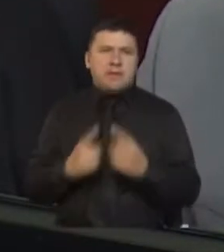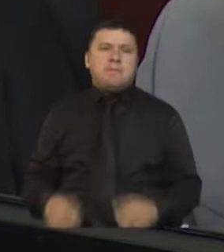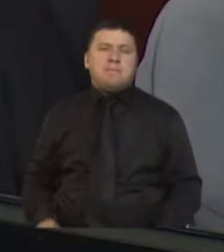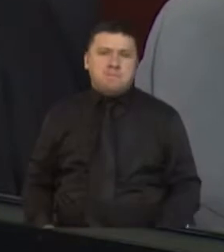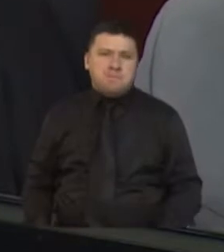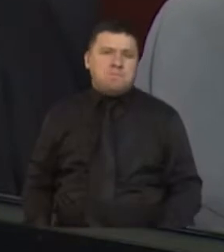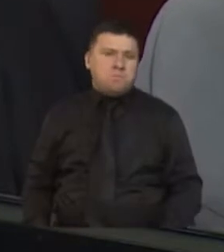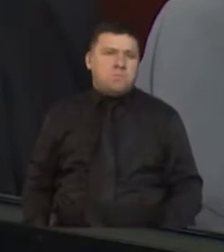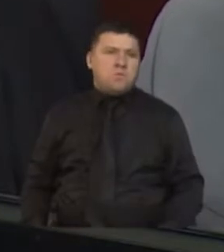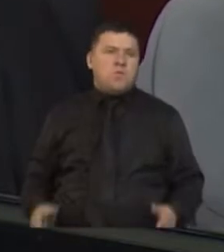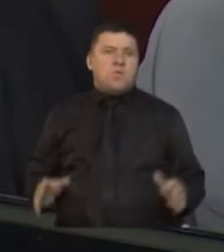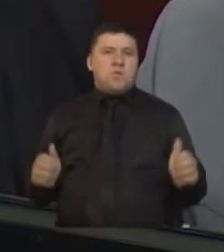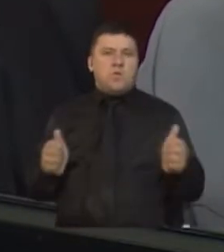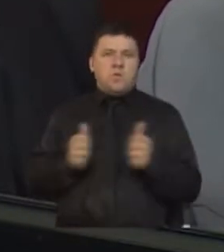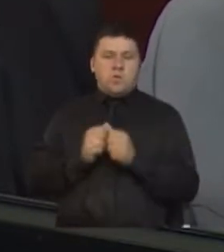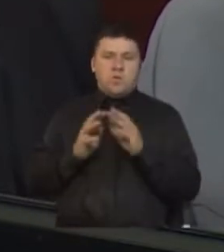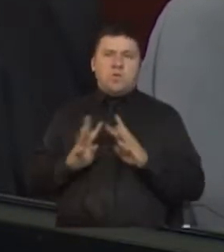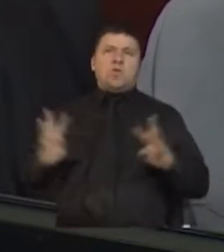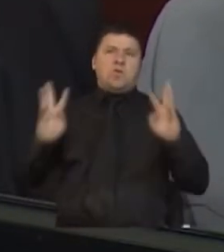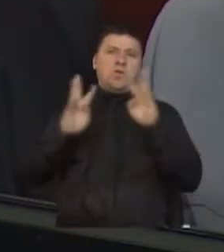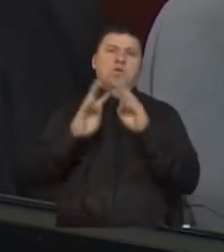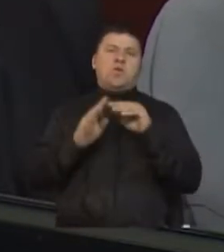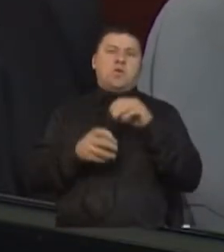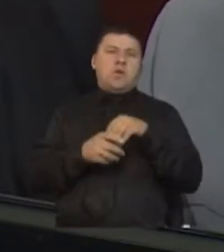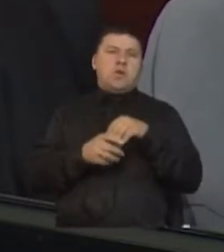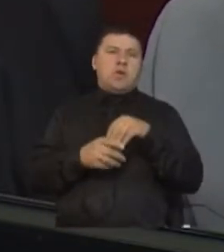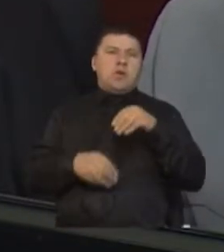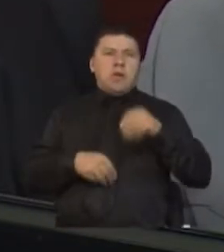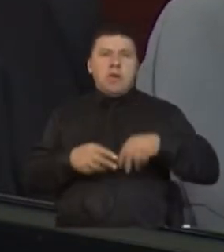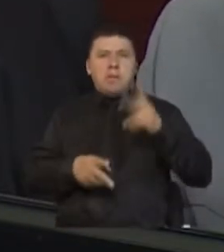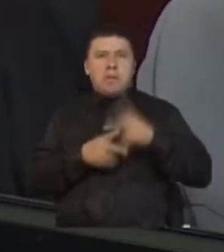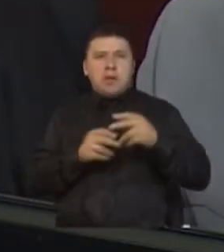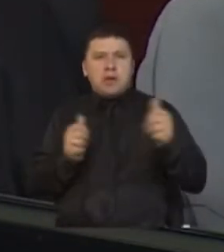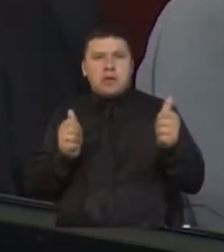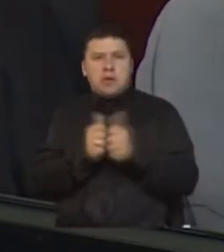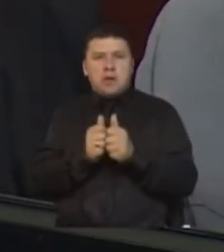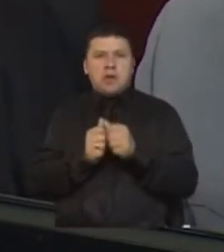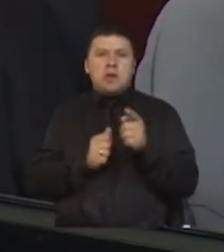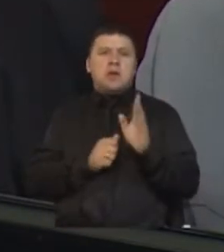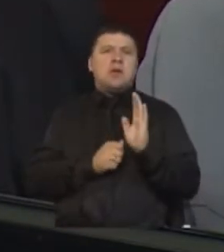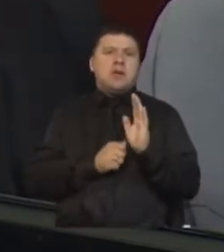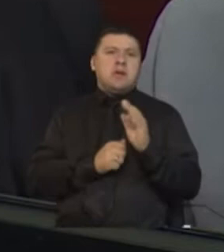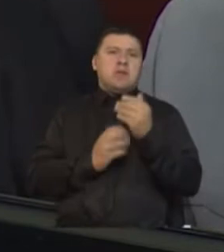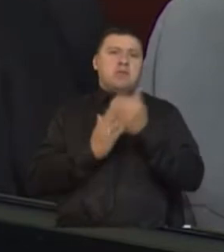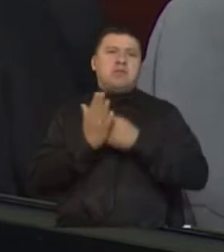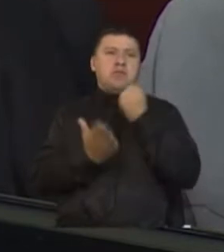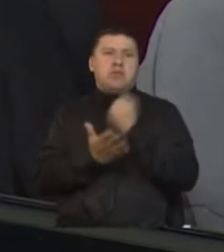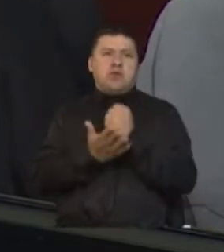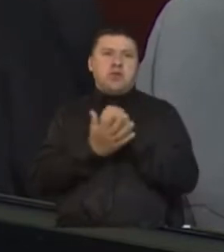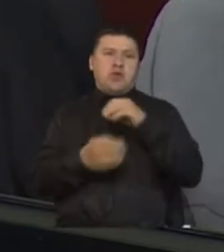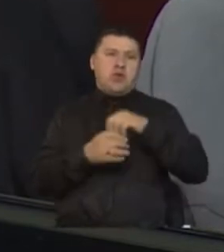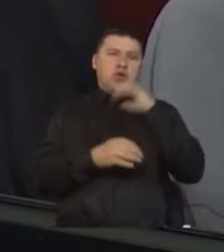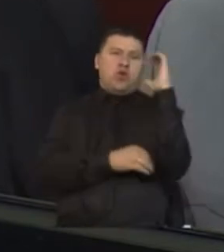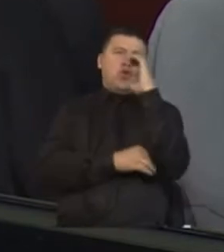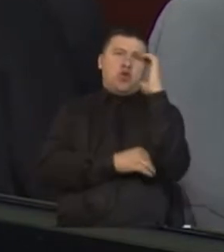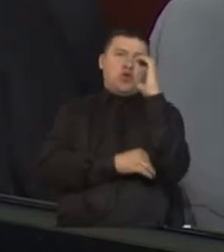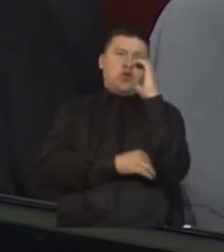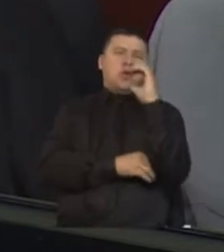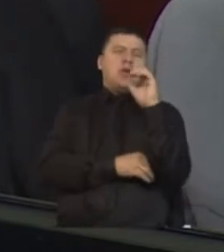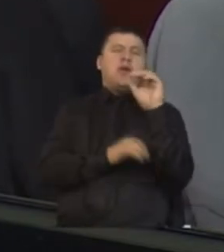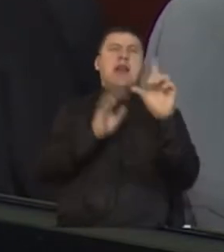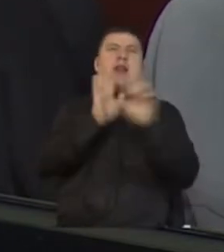que la Convención de las Naciones Unidas contra la Delincuencia Organizada Transnacional fue ratificada por Colombia a través de la